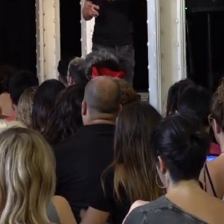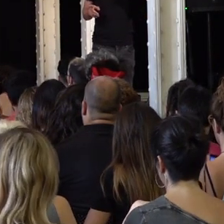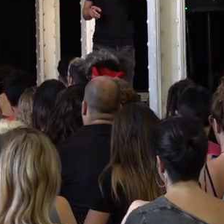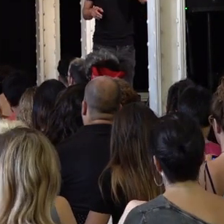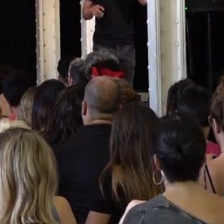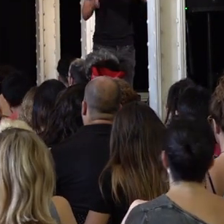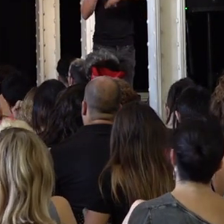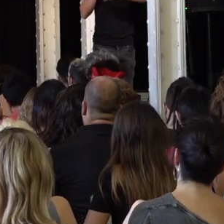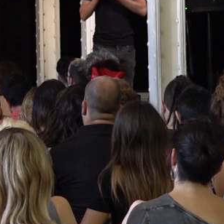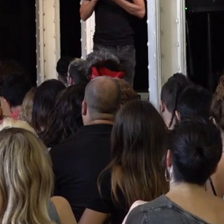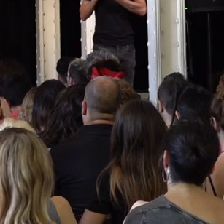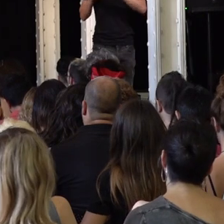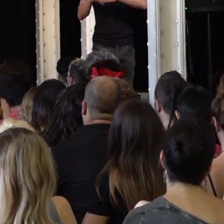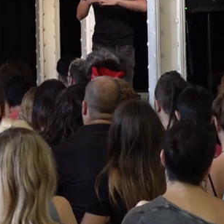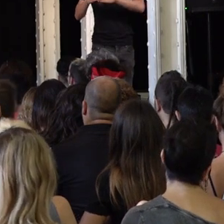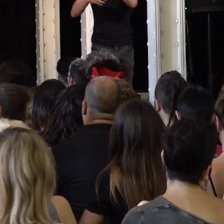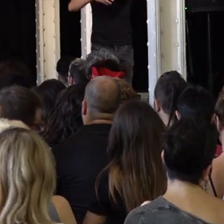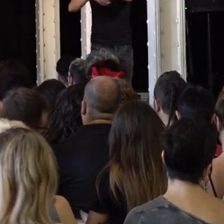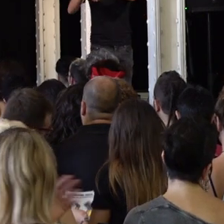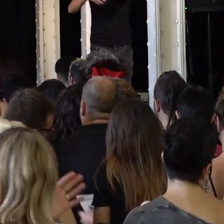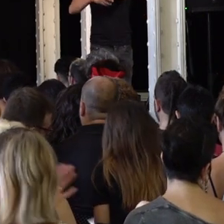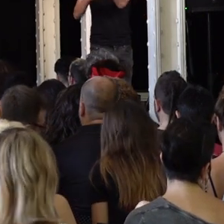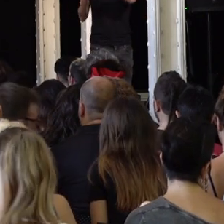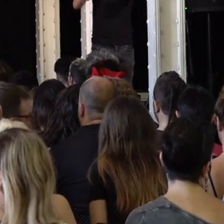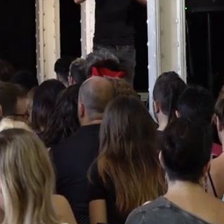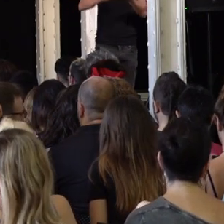para Implementar Políticas LGTBI en el Ayuntamiento. ¿No es bien así?